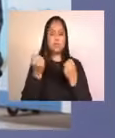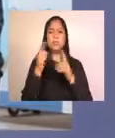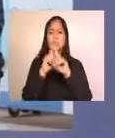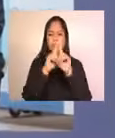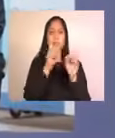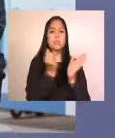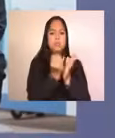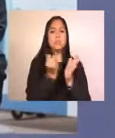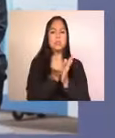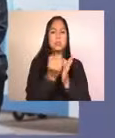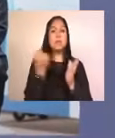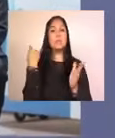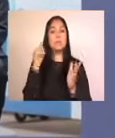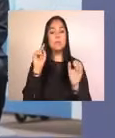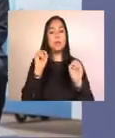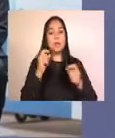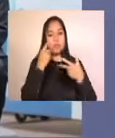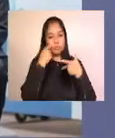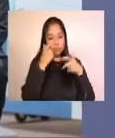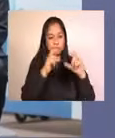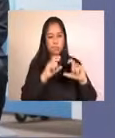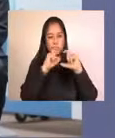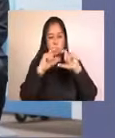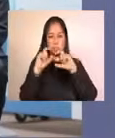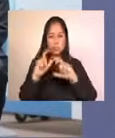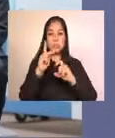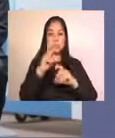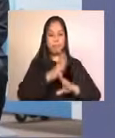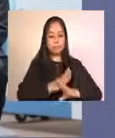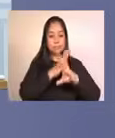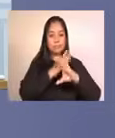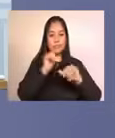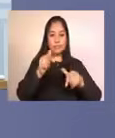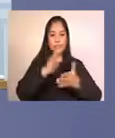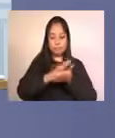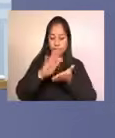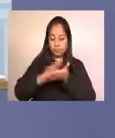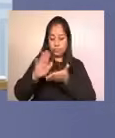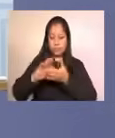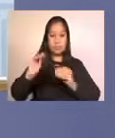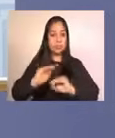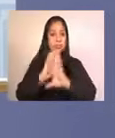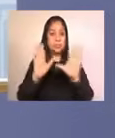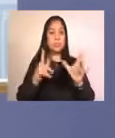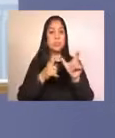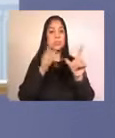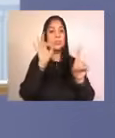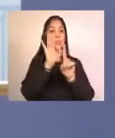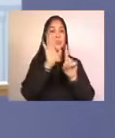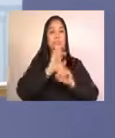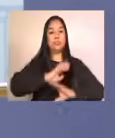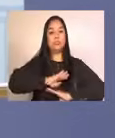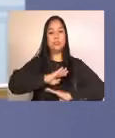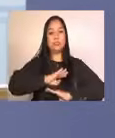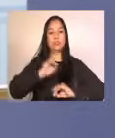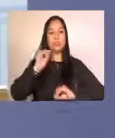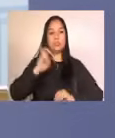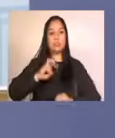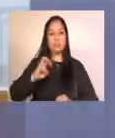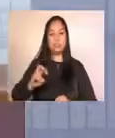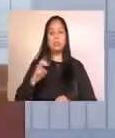interinstitucional para procurar y garantizar que su ejecución será transparente con objetivo de satisfacer las